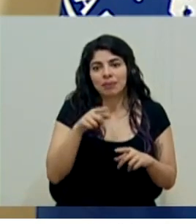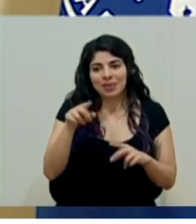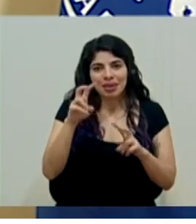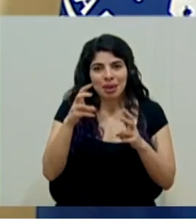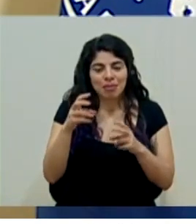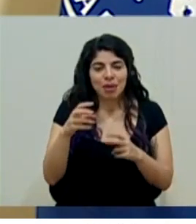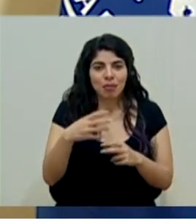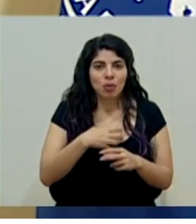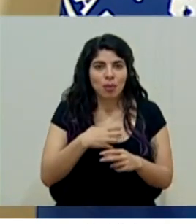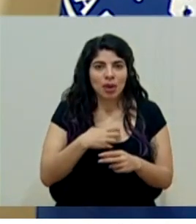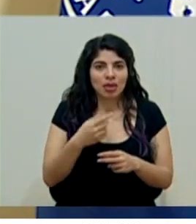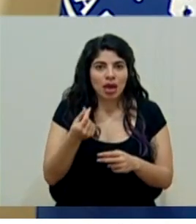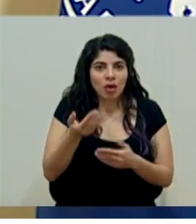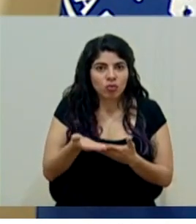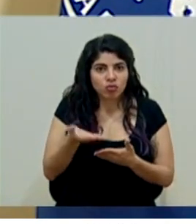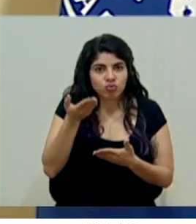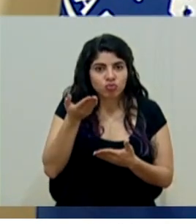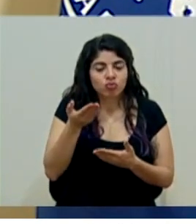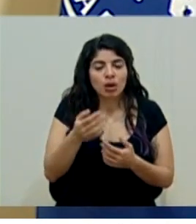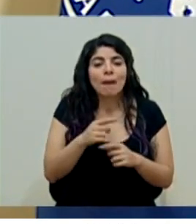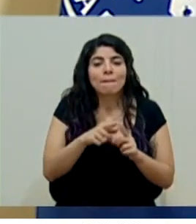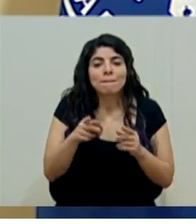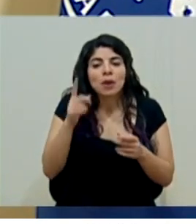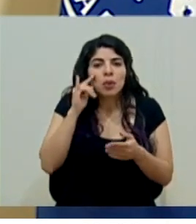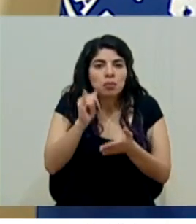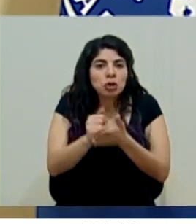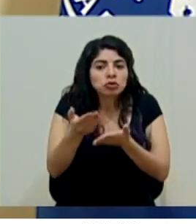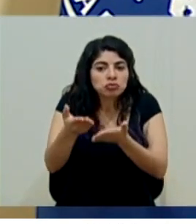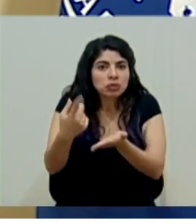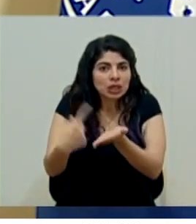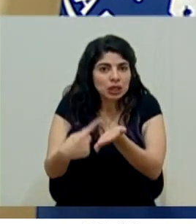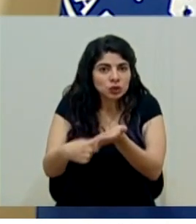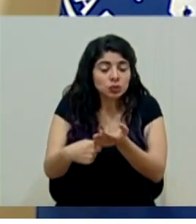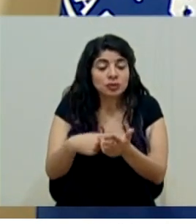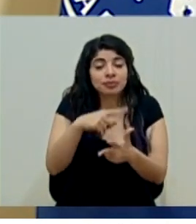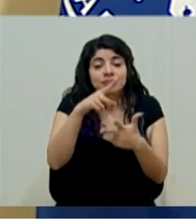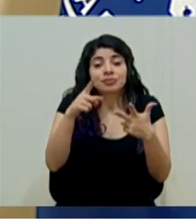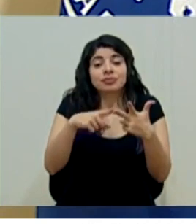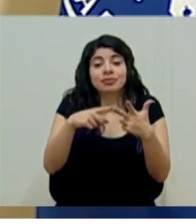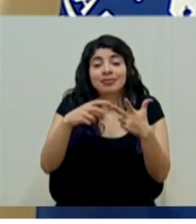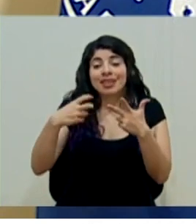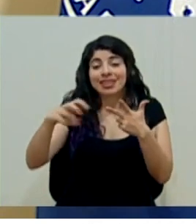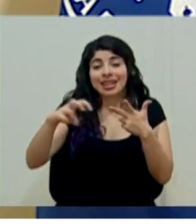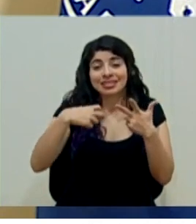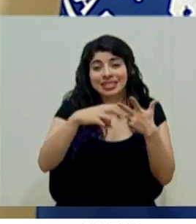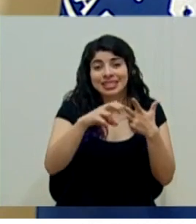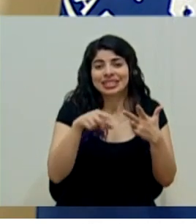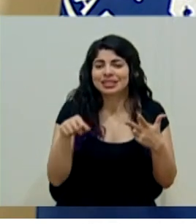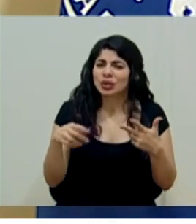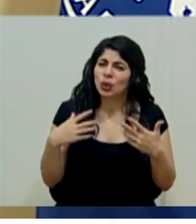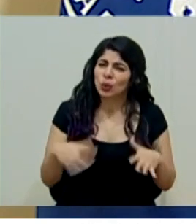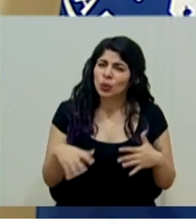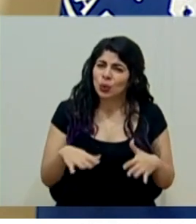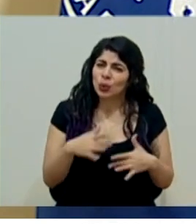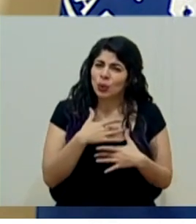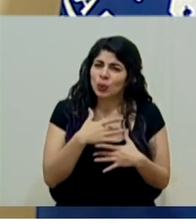está sujeta a la discusión. En el tema de las transacciones, que es muy interesante,